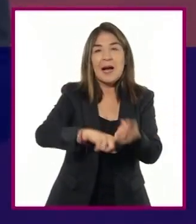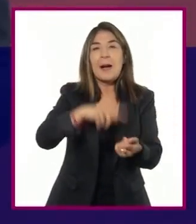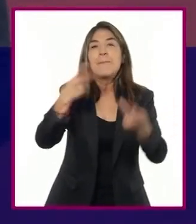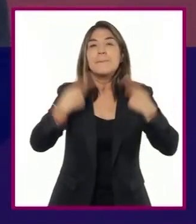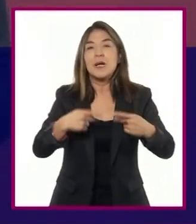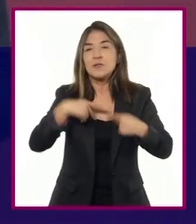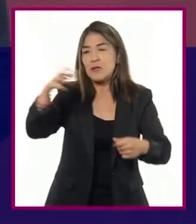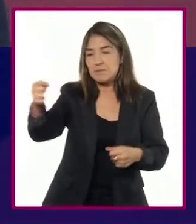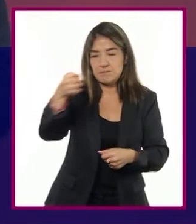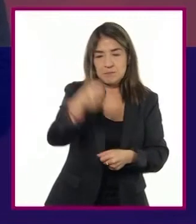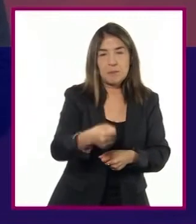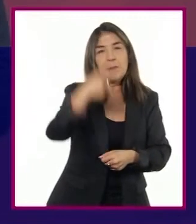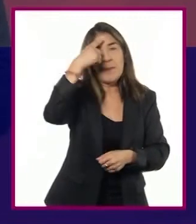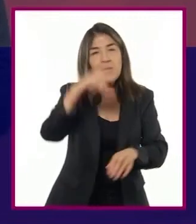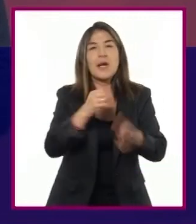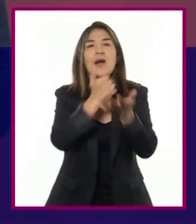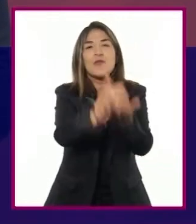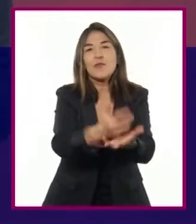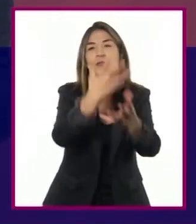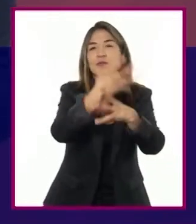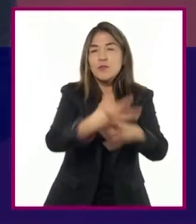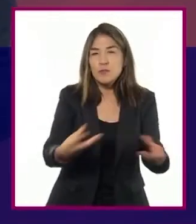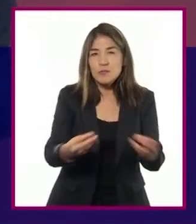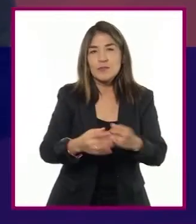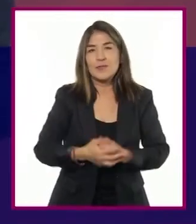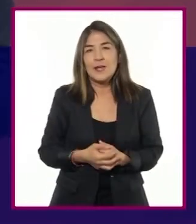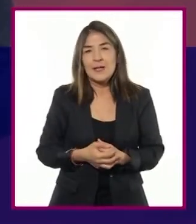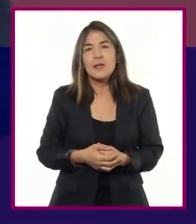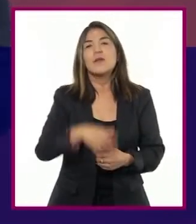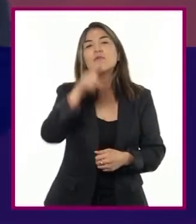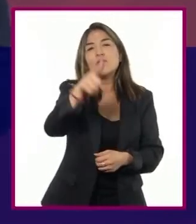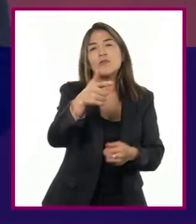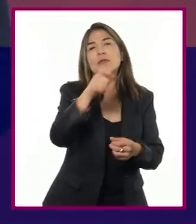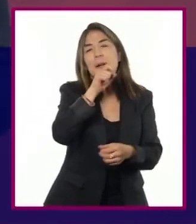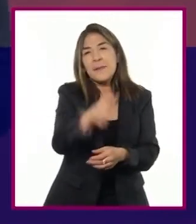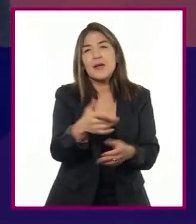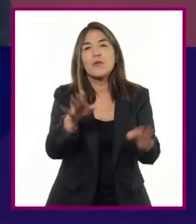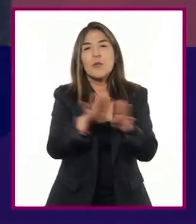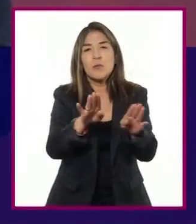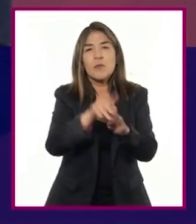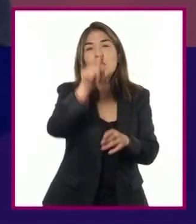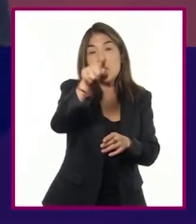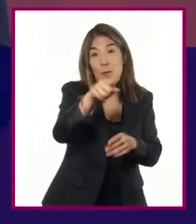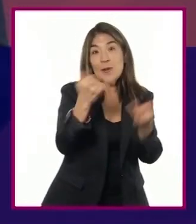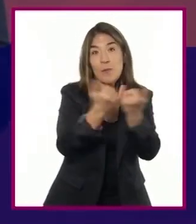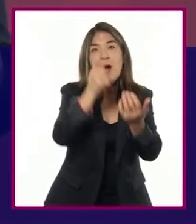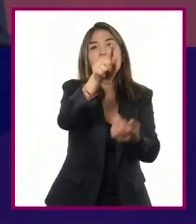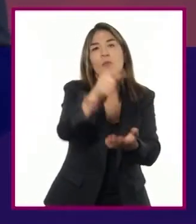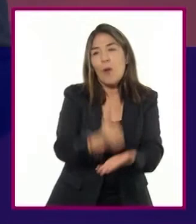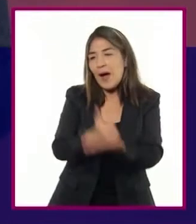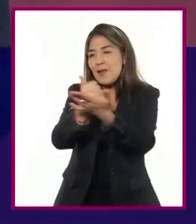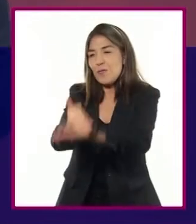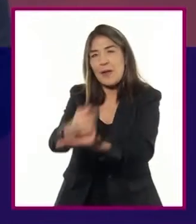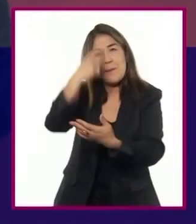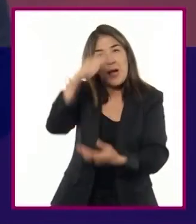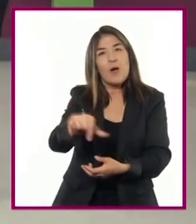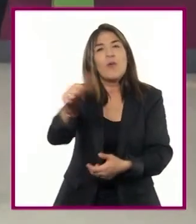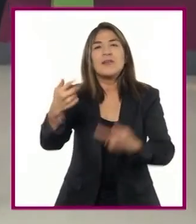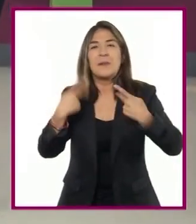para solucionarlas? ¿En qué casos han mediado para que otras u otros resuelvan el